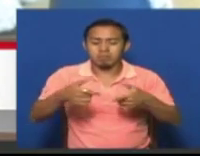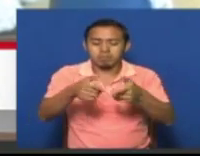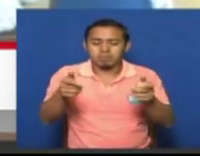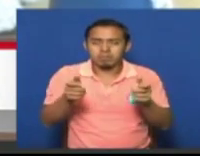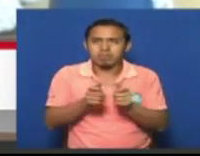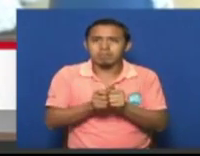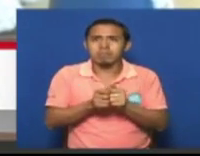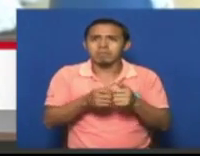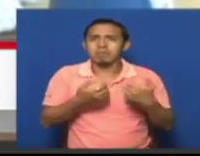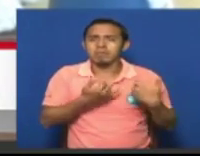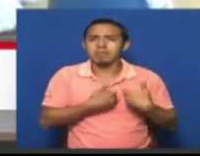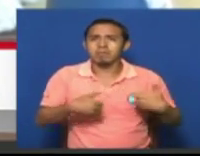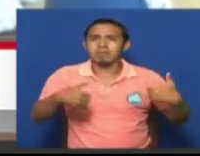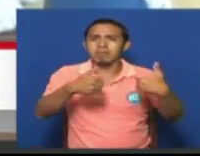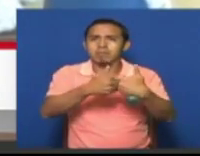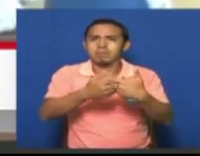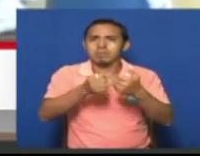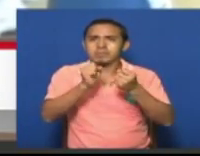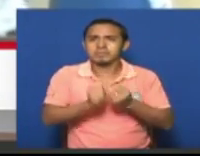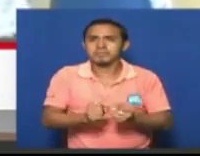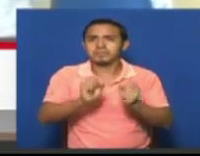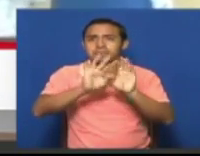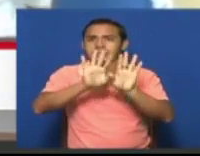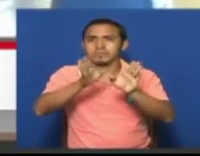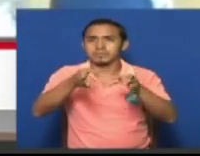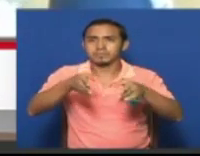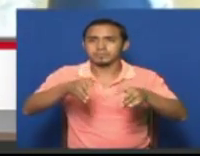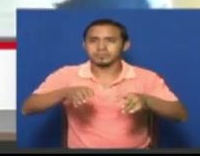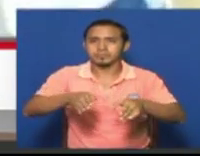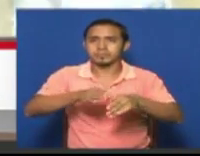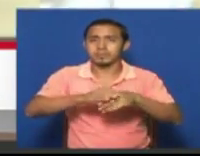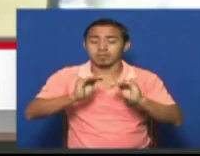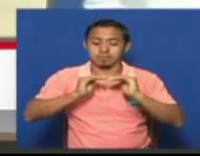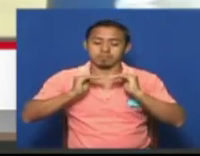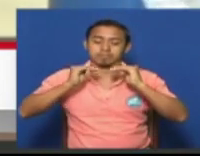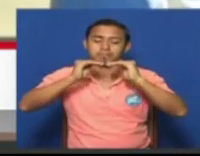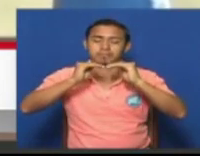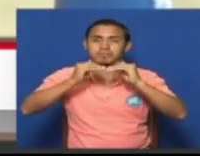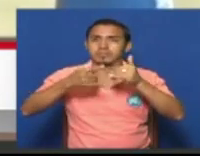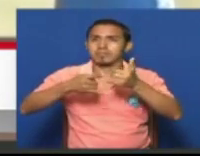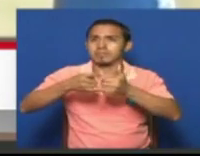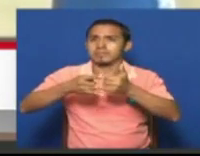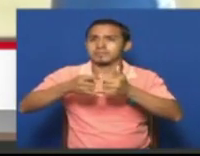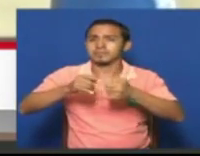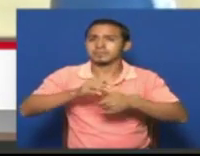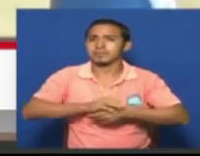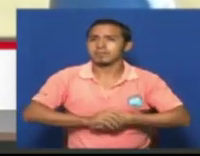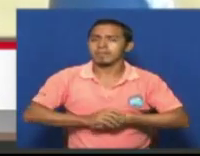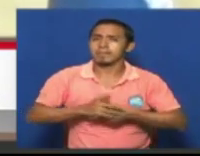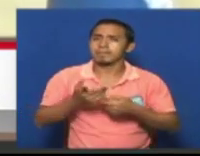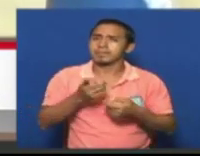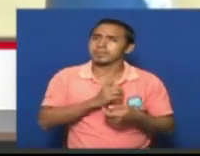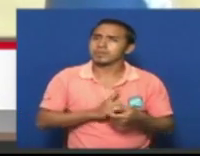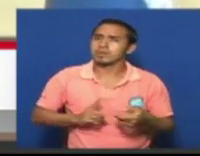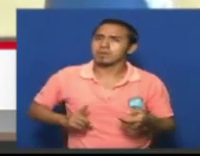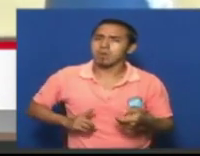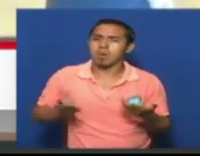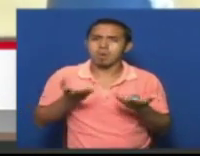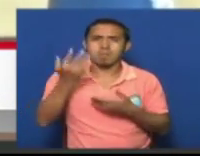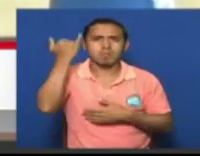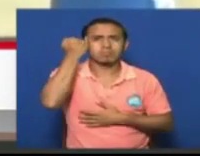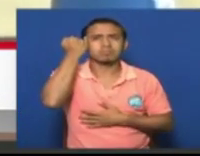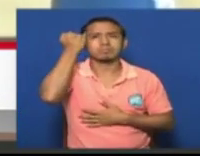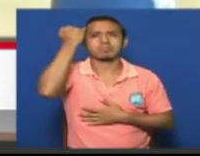institucional de diputadas y diputados para la promoción de la equidad de género diputado pero como surge la idea